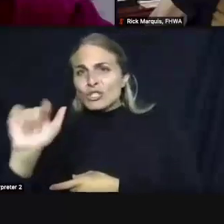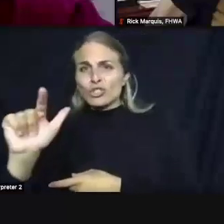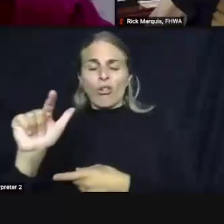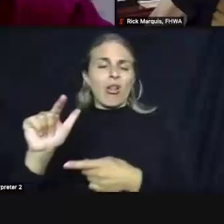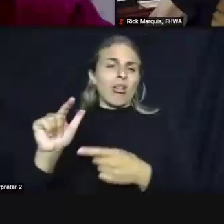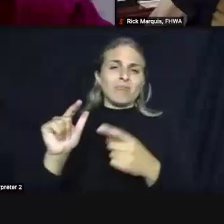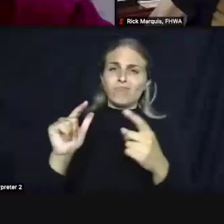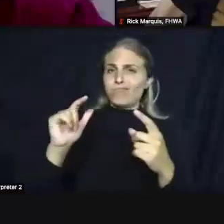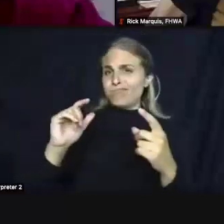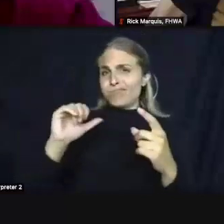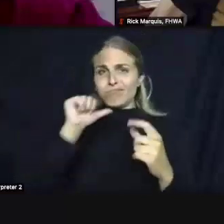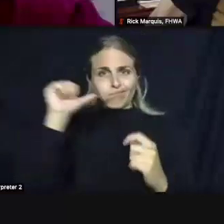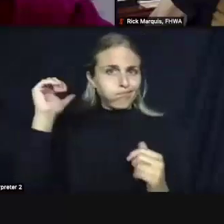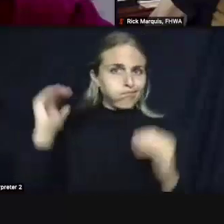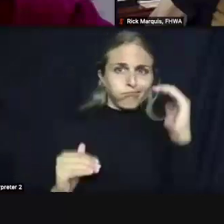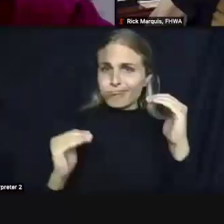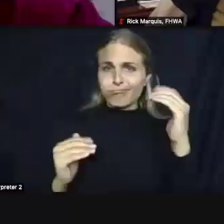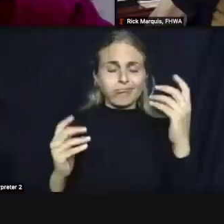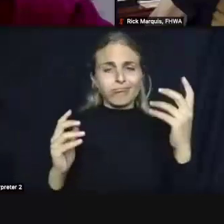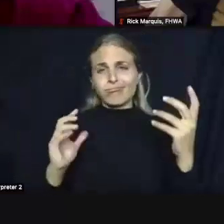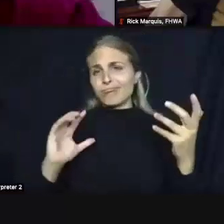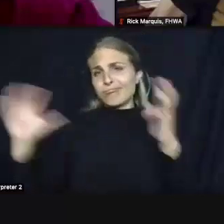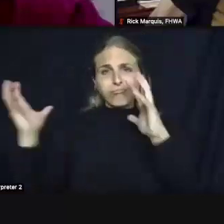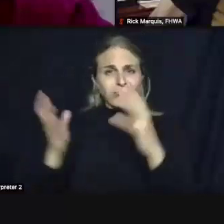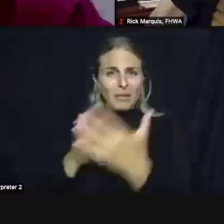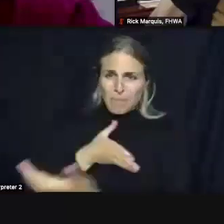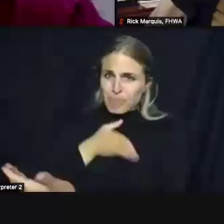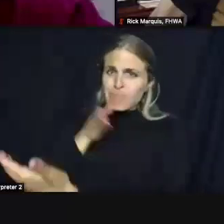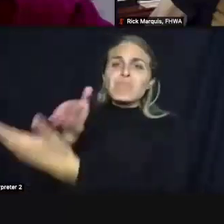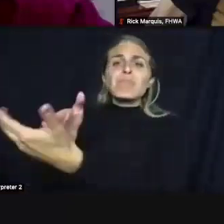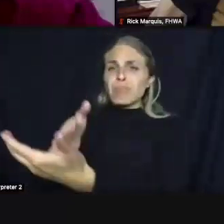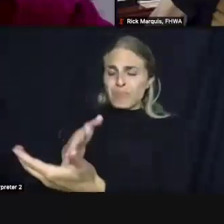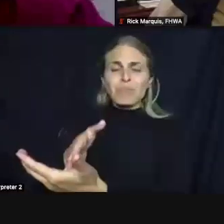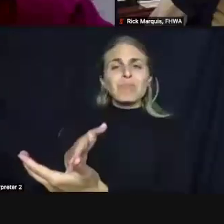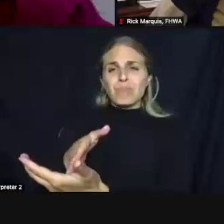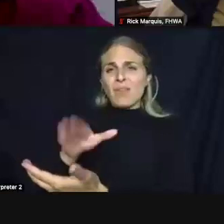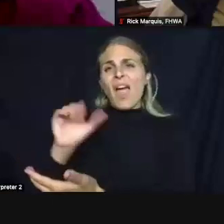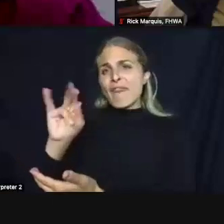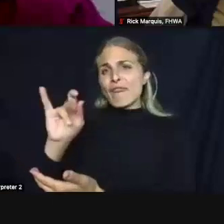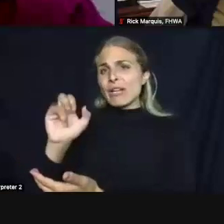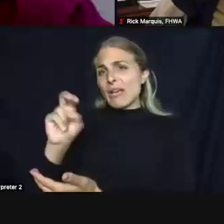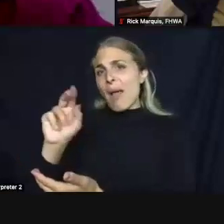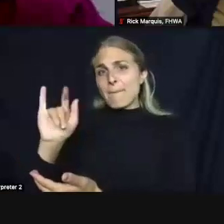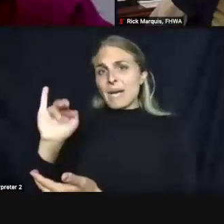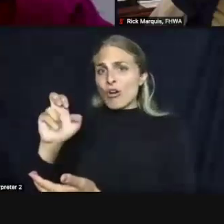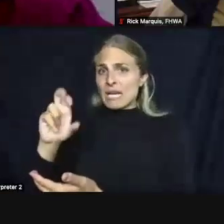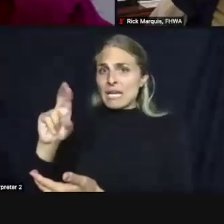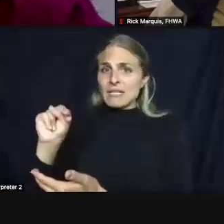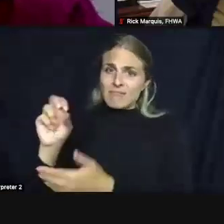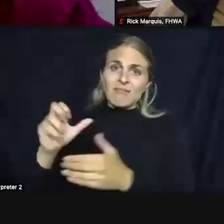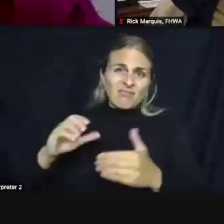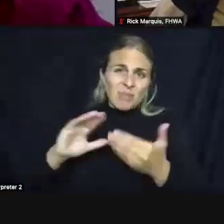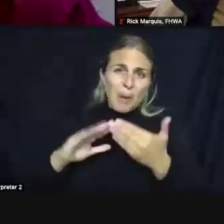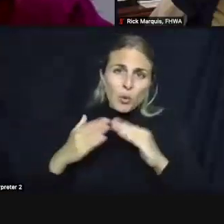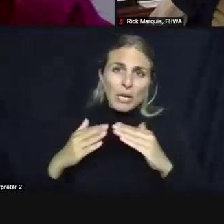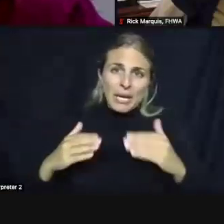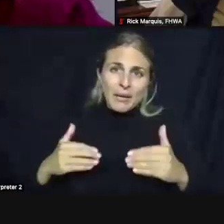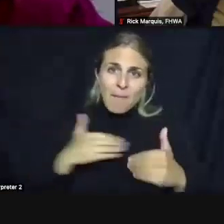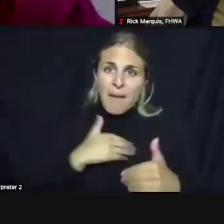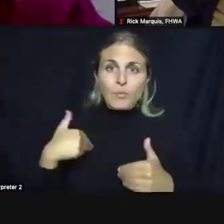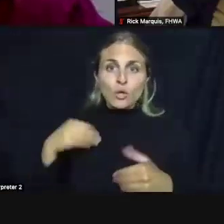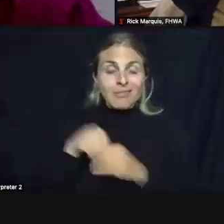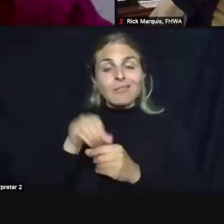fideicomiso para establecer unas para tener justicia contra lo que